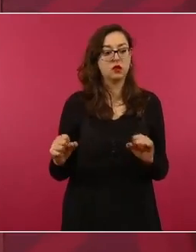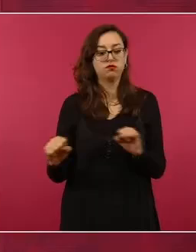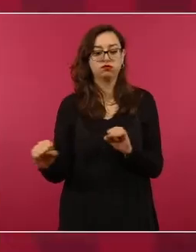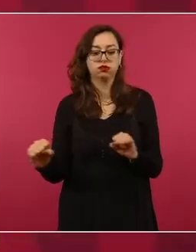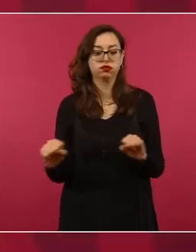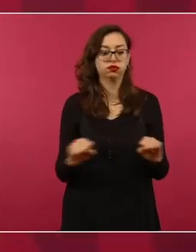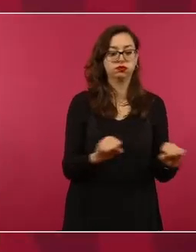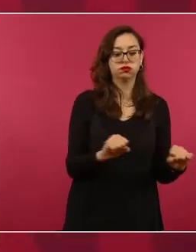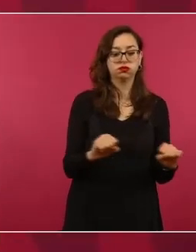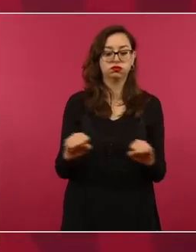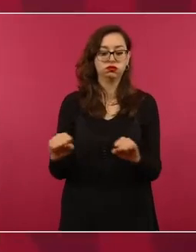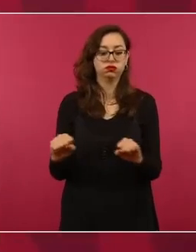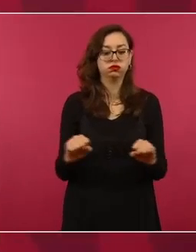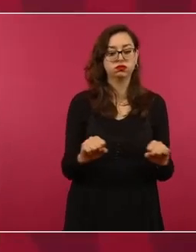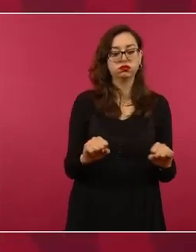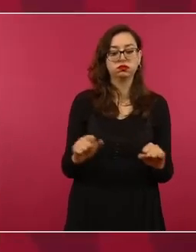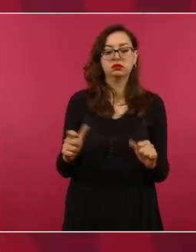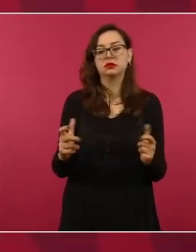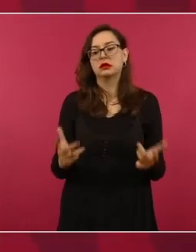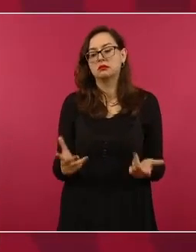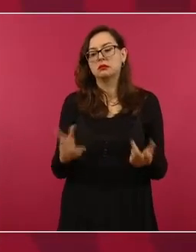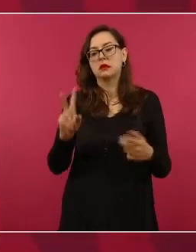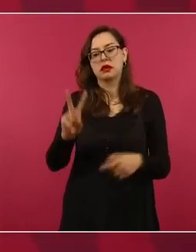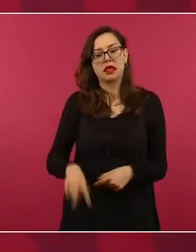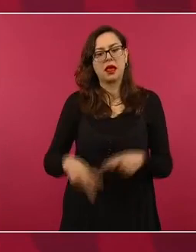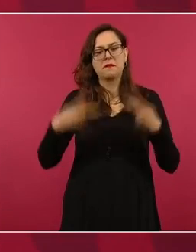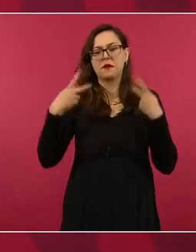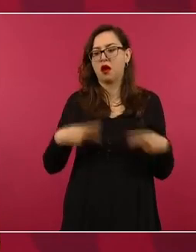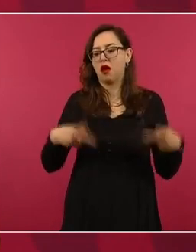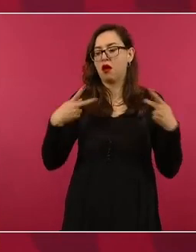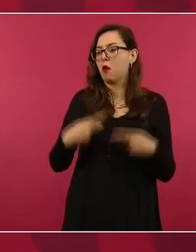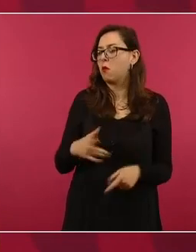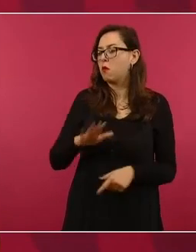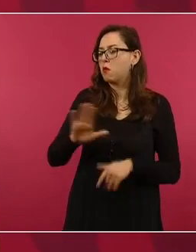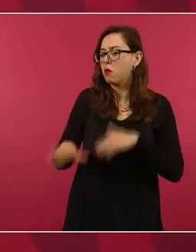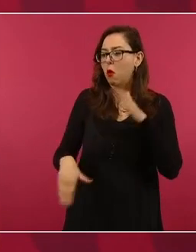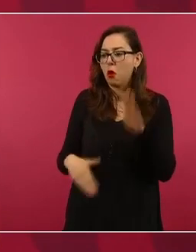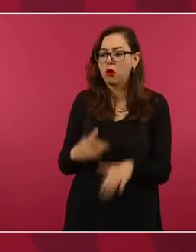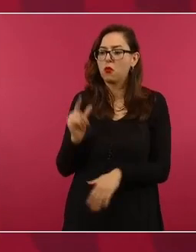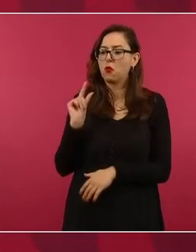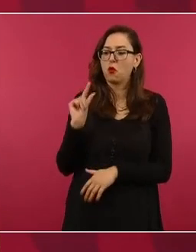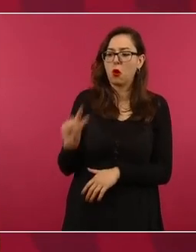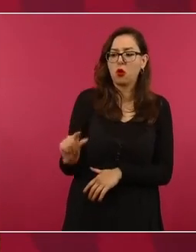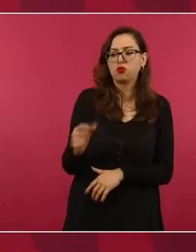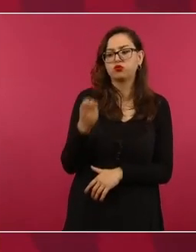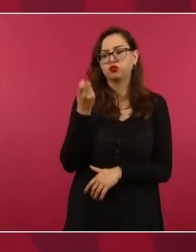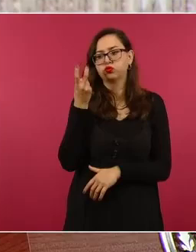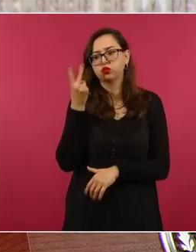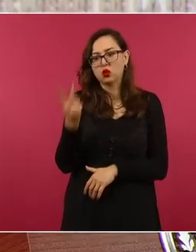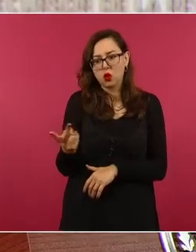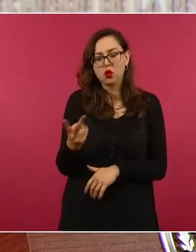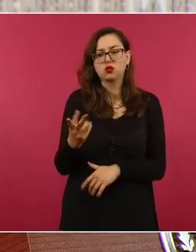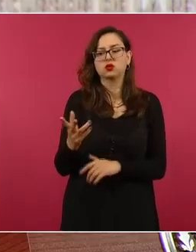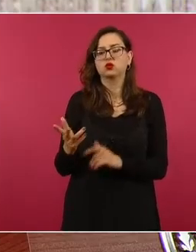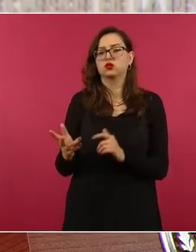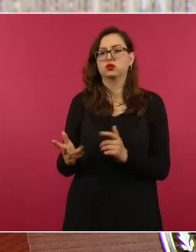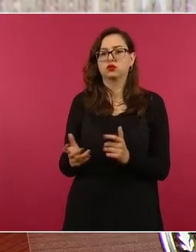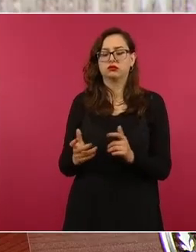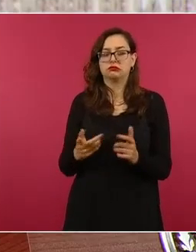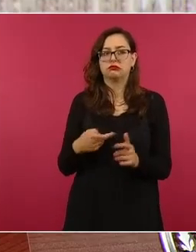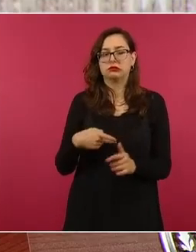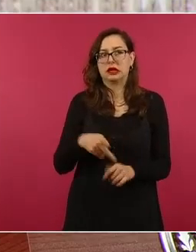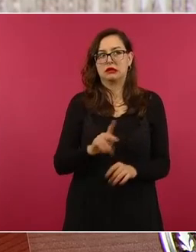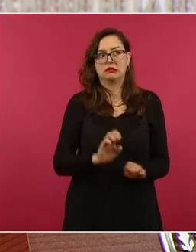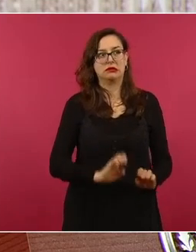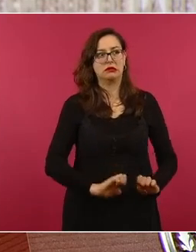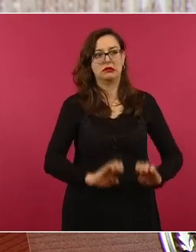pérdidas de vidas humanas y muchas réplicas, sí se fracturaron